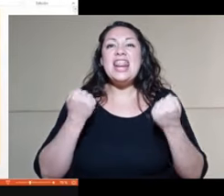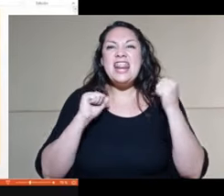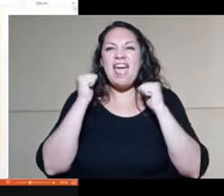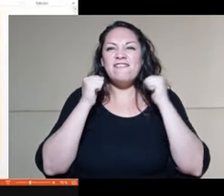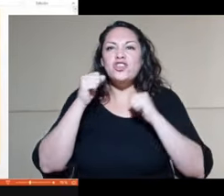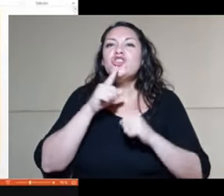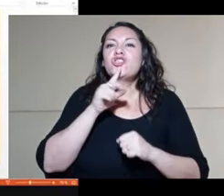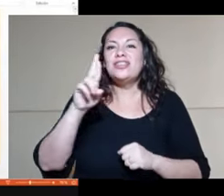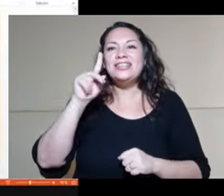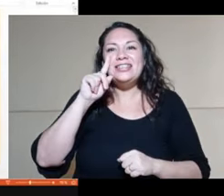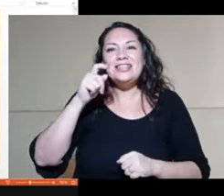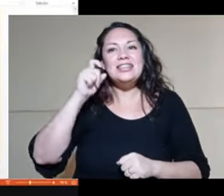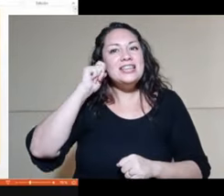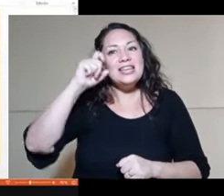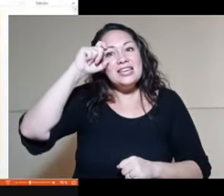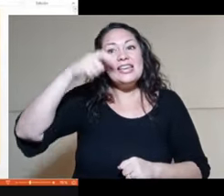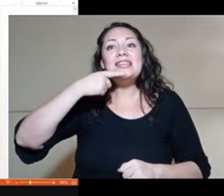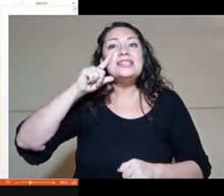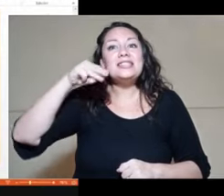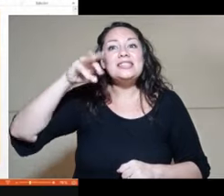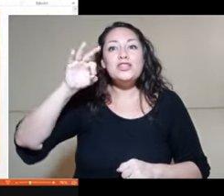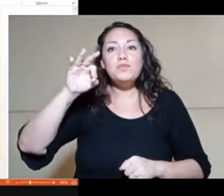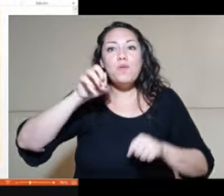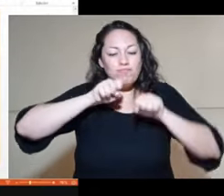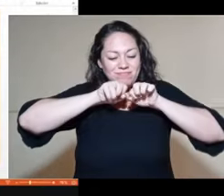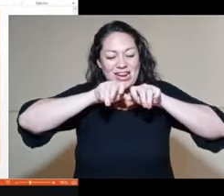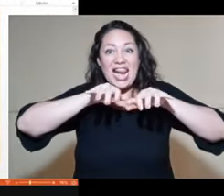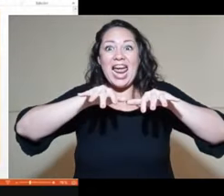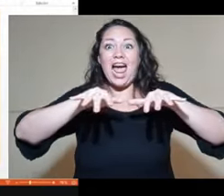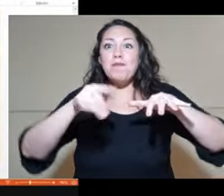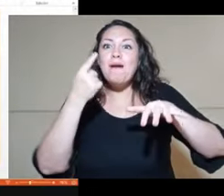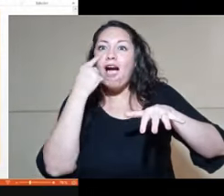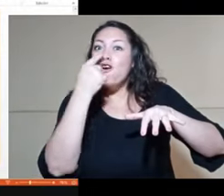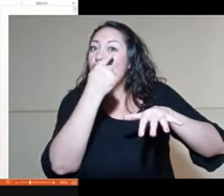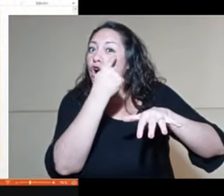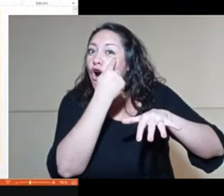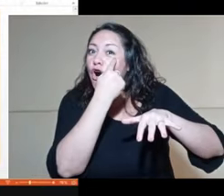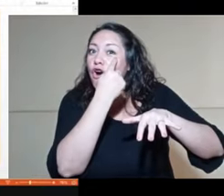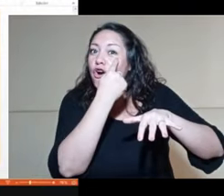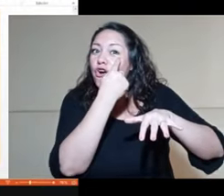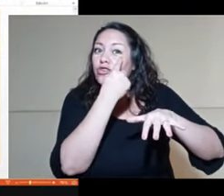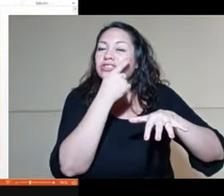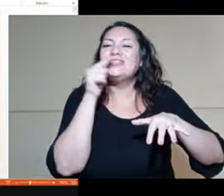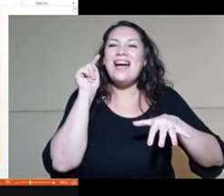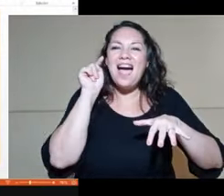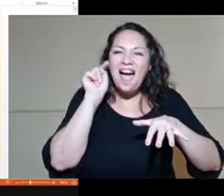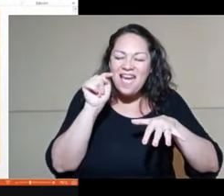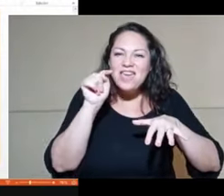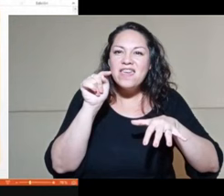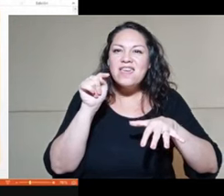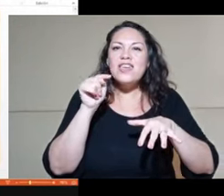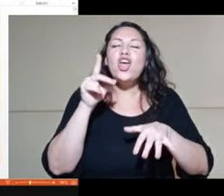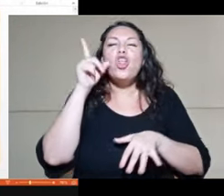Entonces, el nervio trigémino, la rama oftálmica, que es las ramas que van a los ojos, yo eso se los dije cuando les vimos pares craneales,